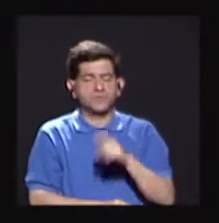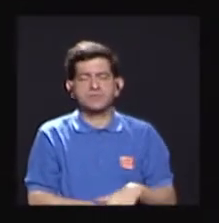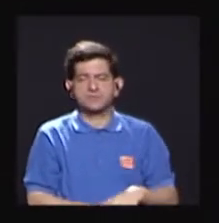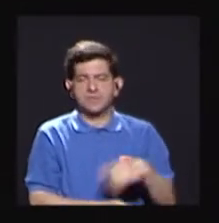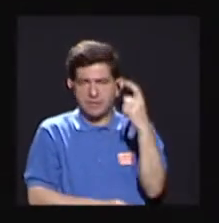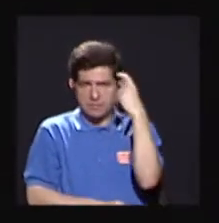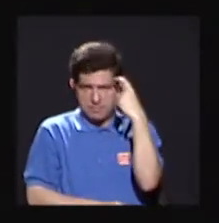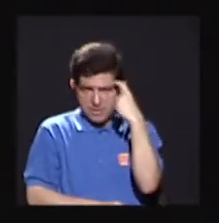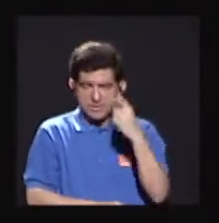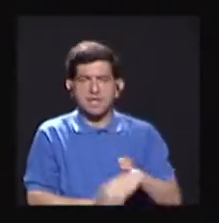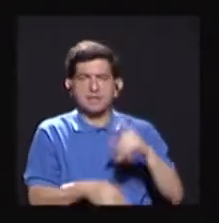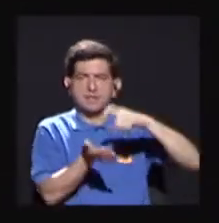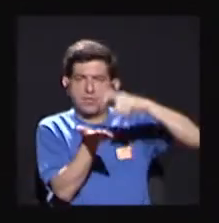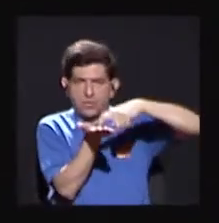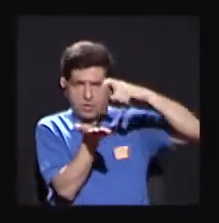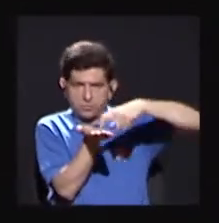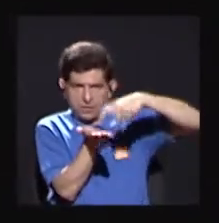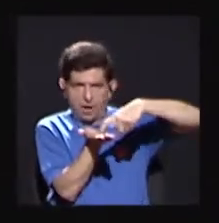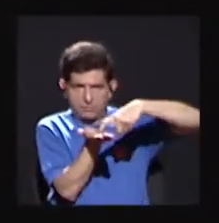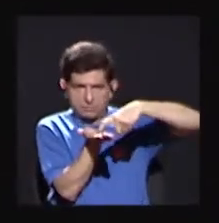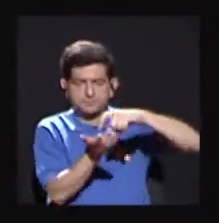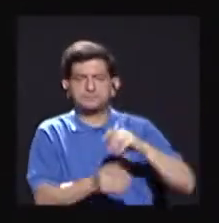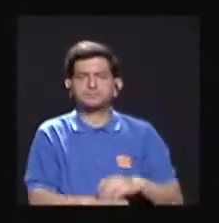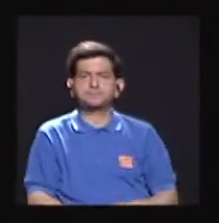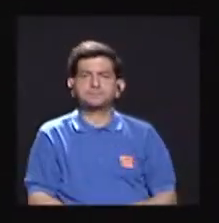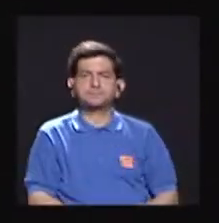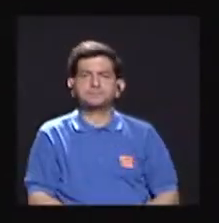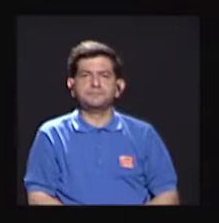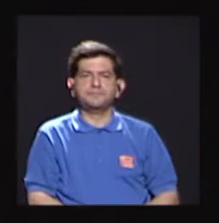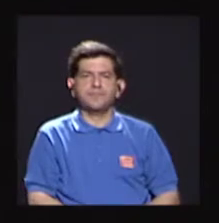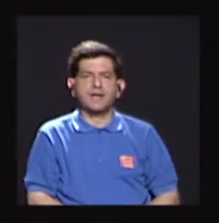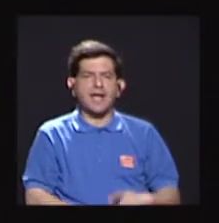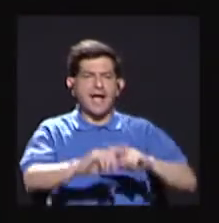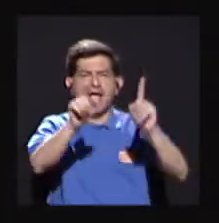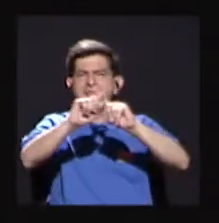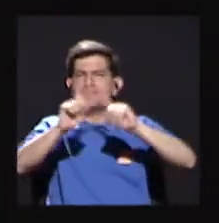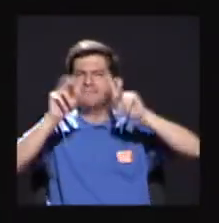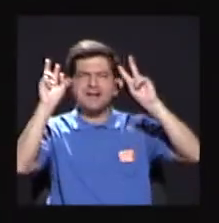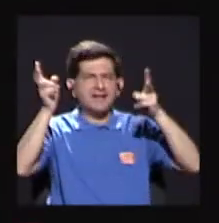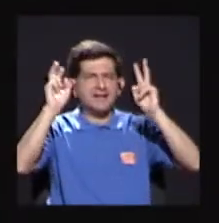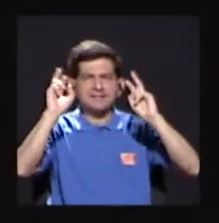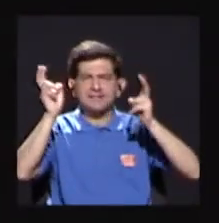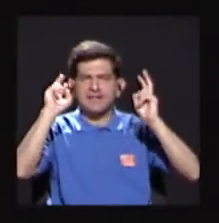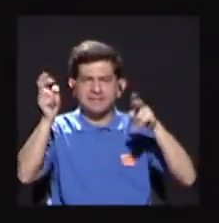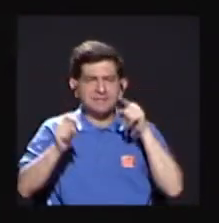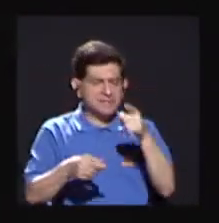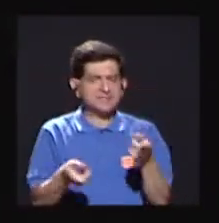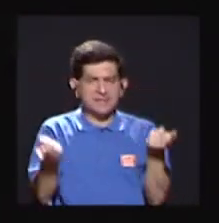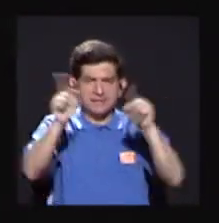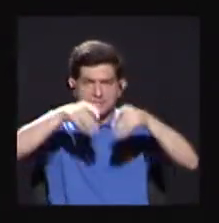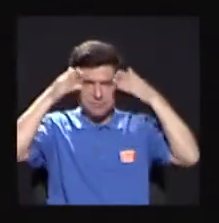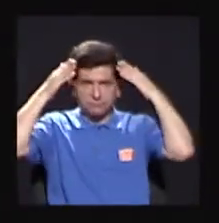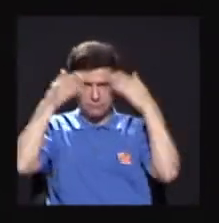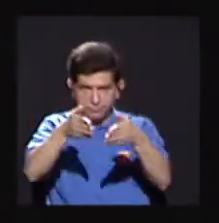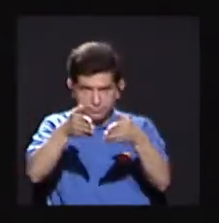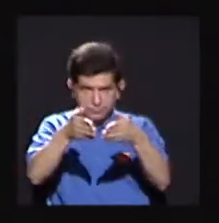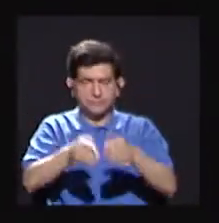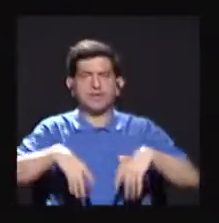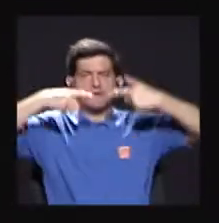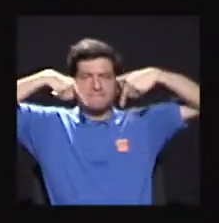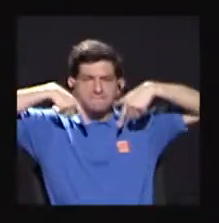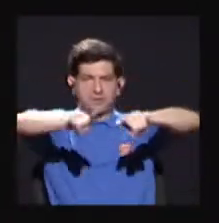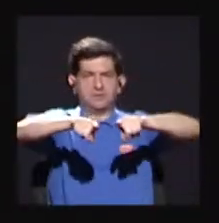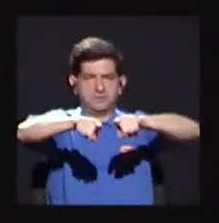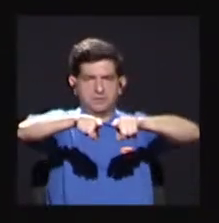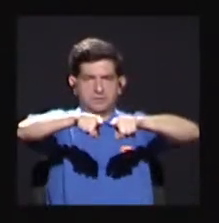vista del déficit entonces aquí hay una serie de temas que se están acometiendo en paralelo